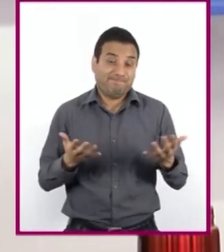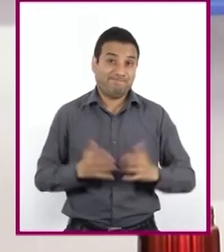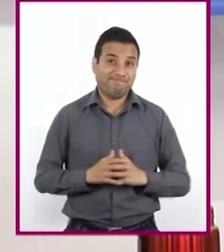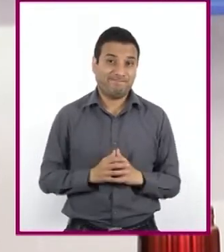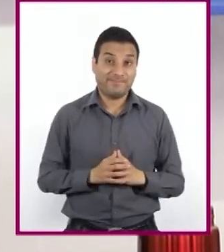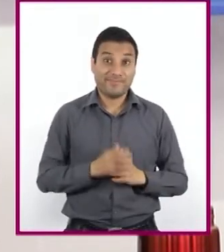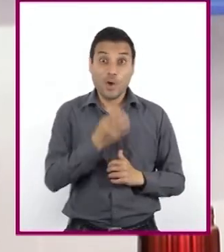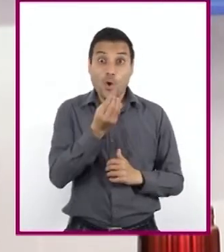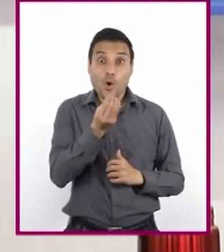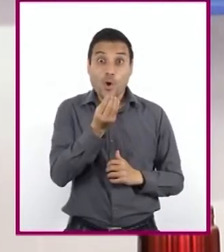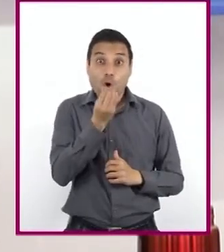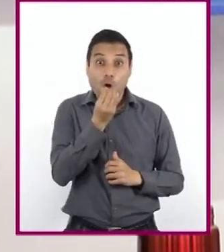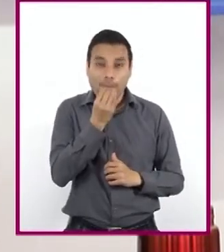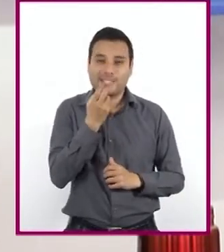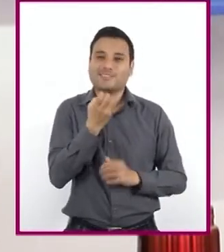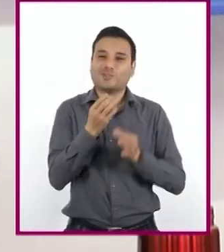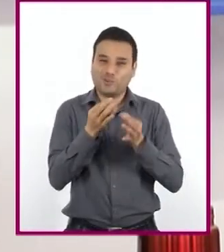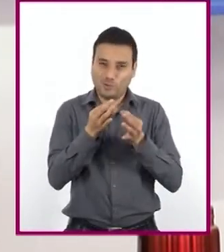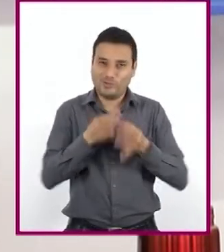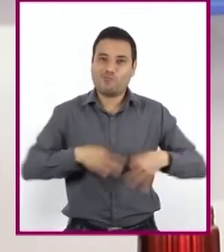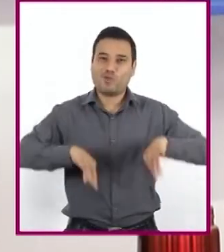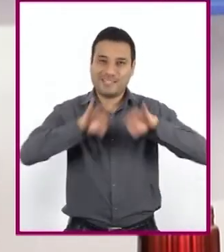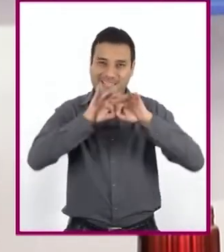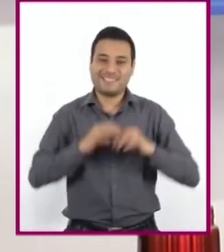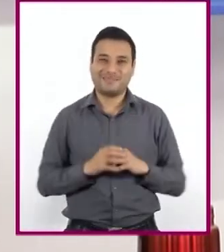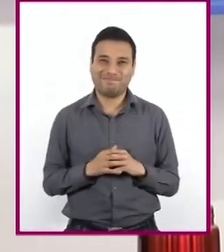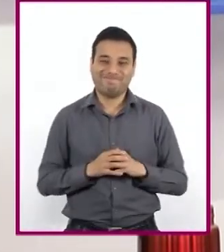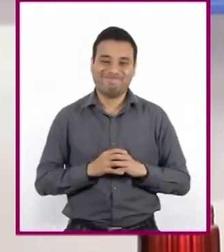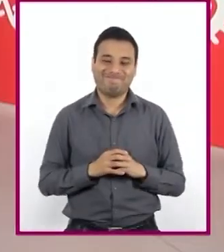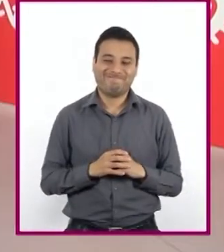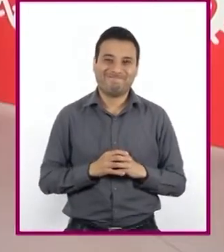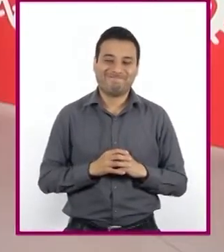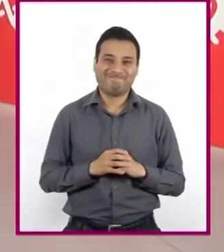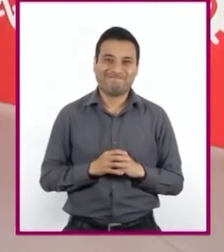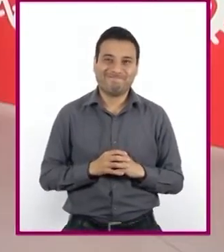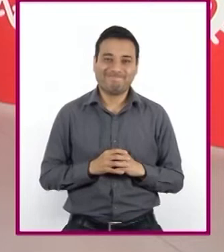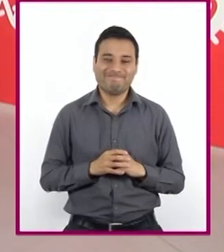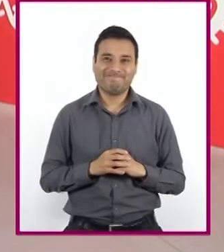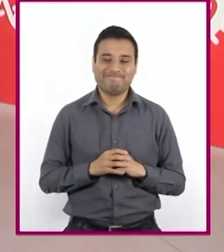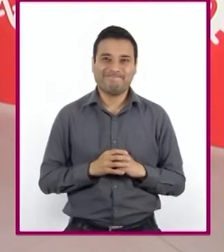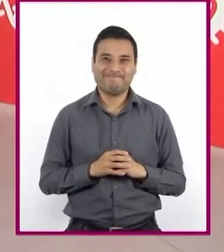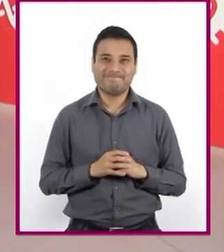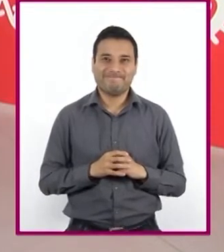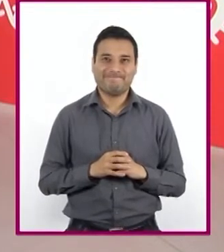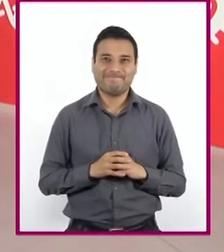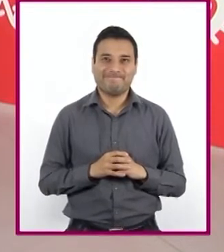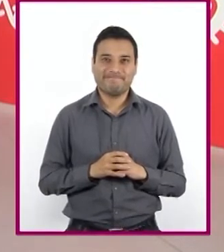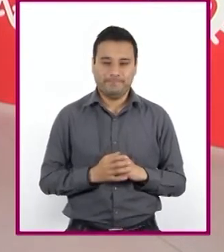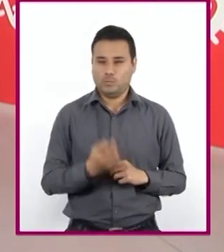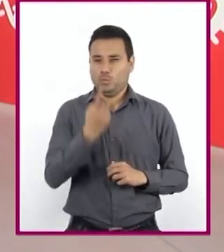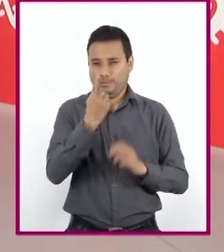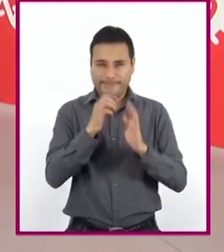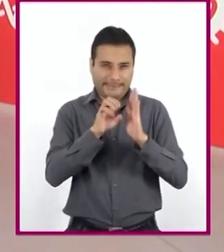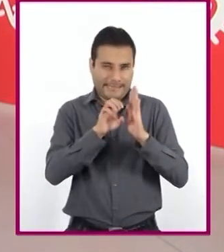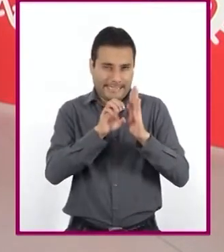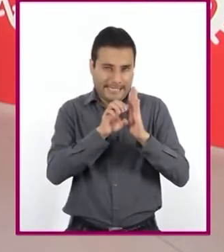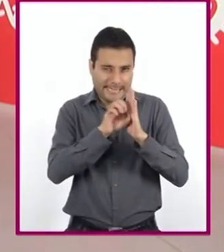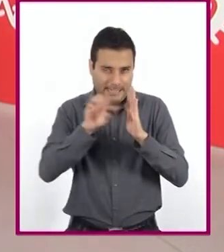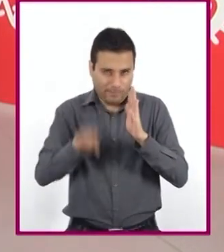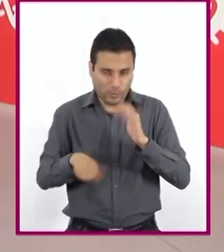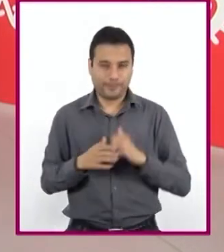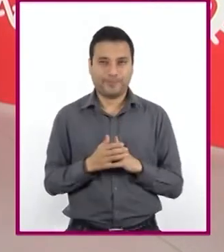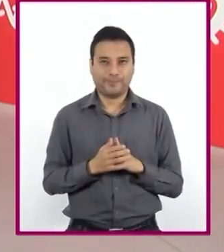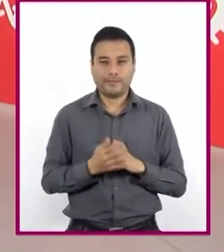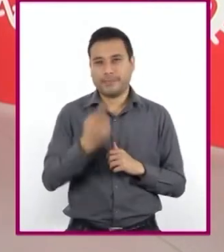de las partes fundamentales de los ciclos biogeoquímicos. Y un gran ejemplo de cómo un